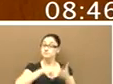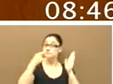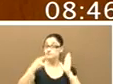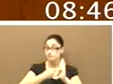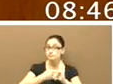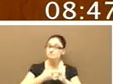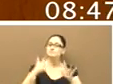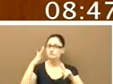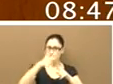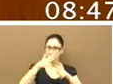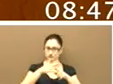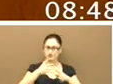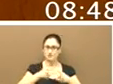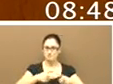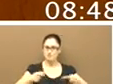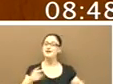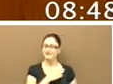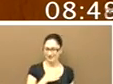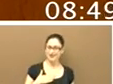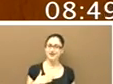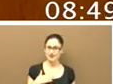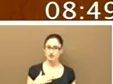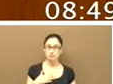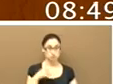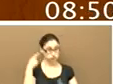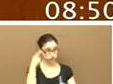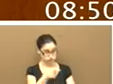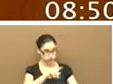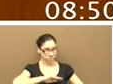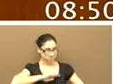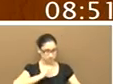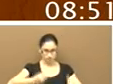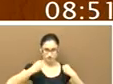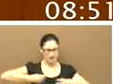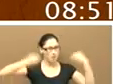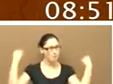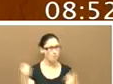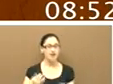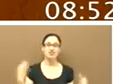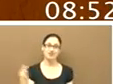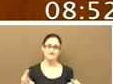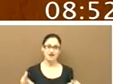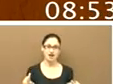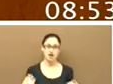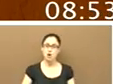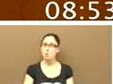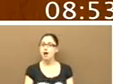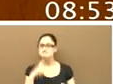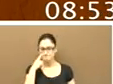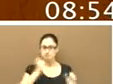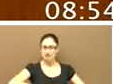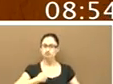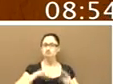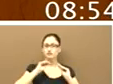facturación de los establecimientos que mejore la cualificación que ofrezca formación personalizada